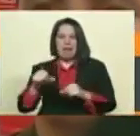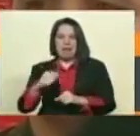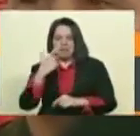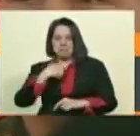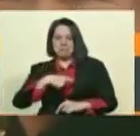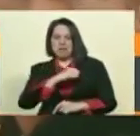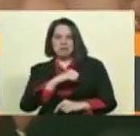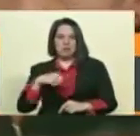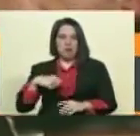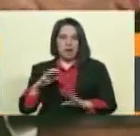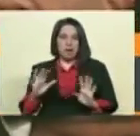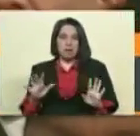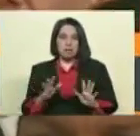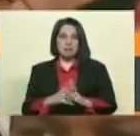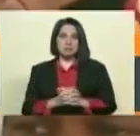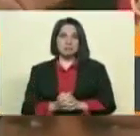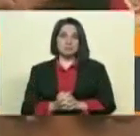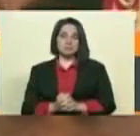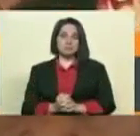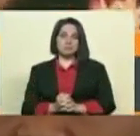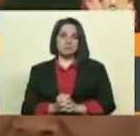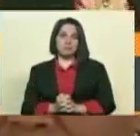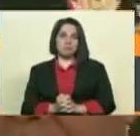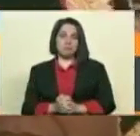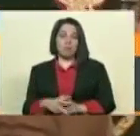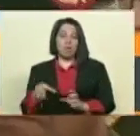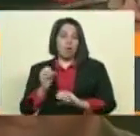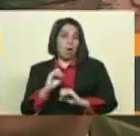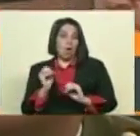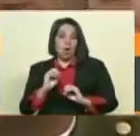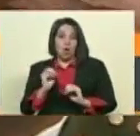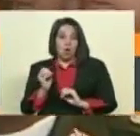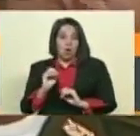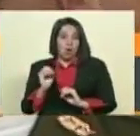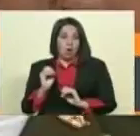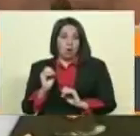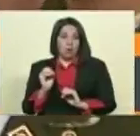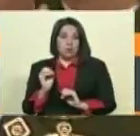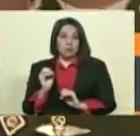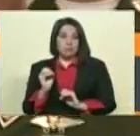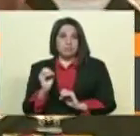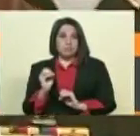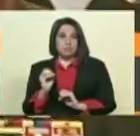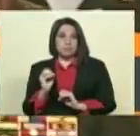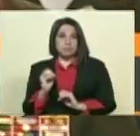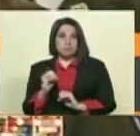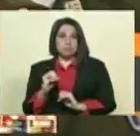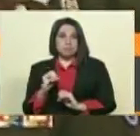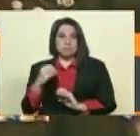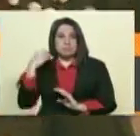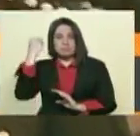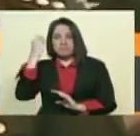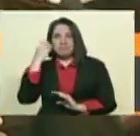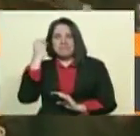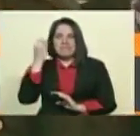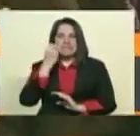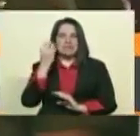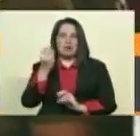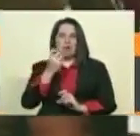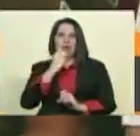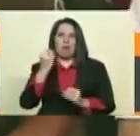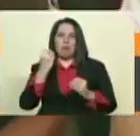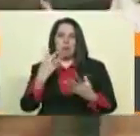personalísimas, indecorosas, o que los pica el gusanillo de